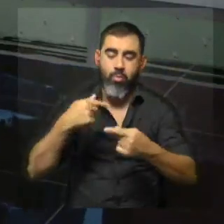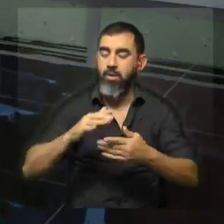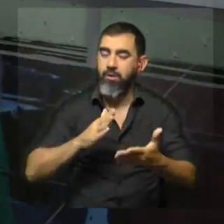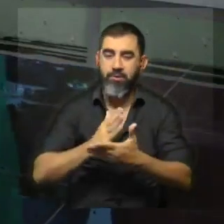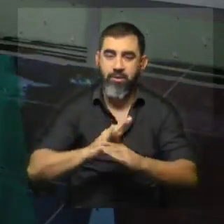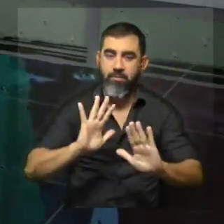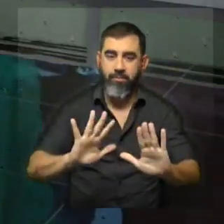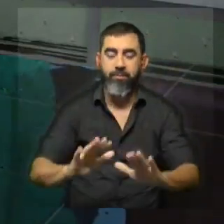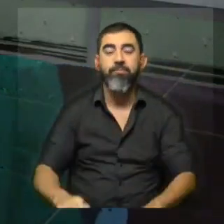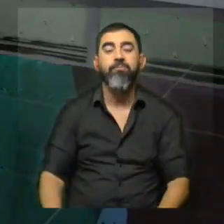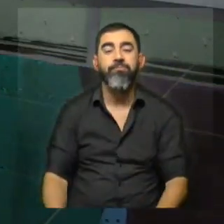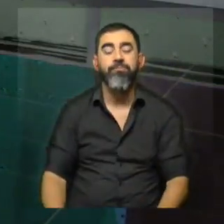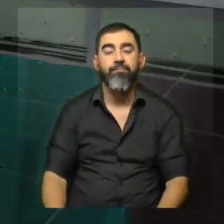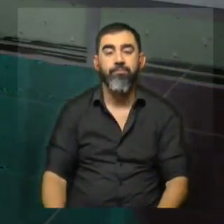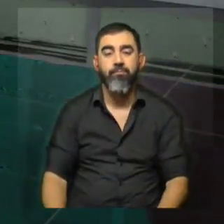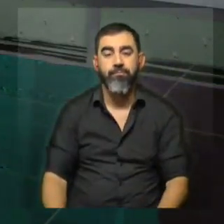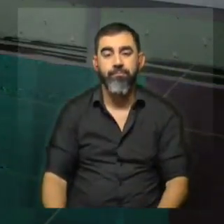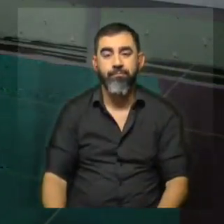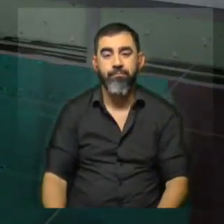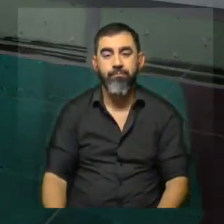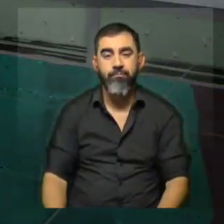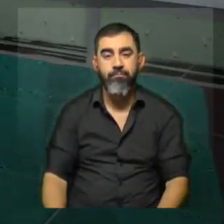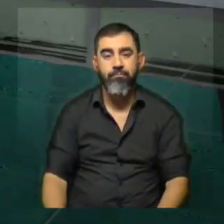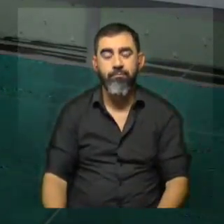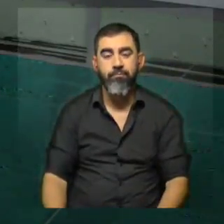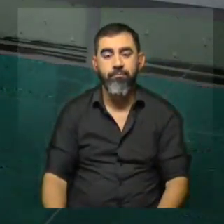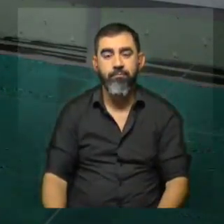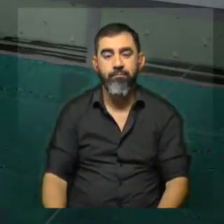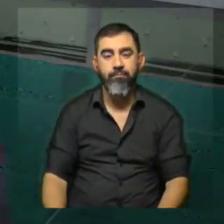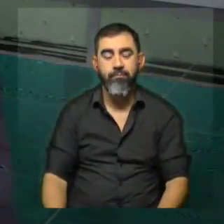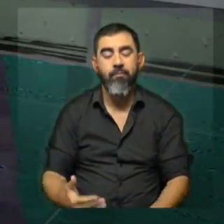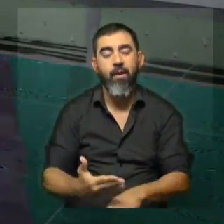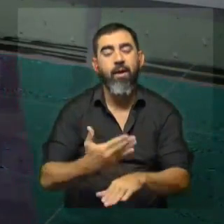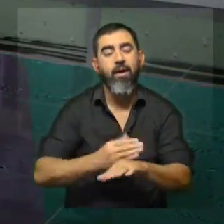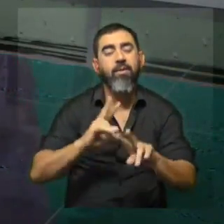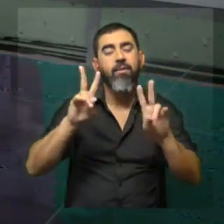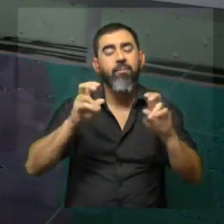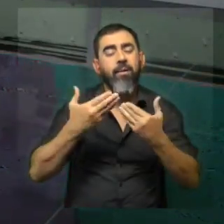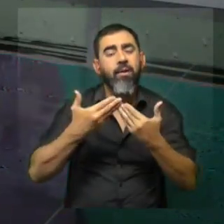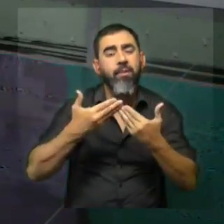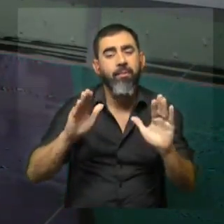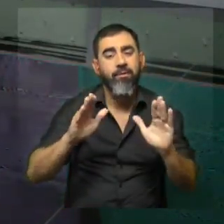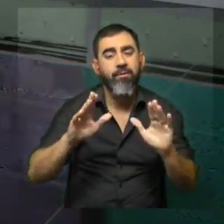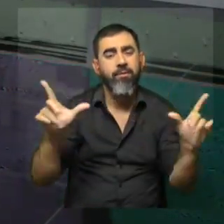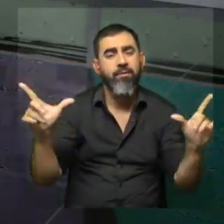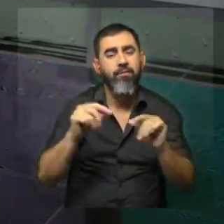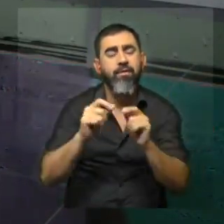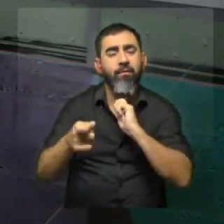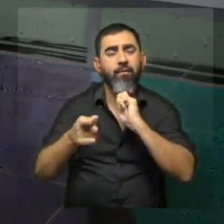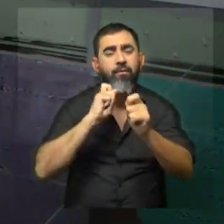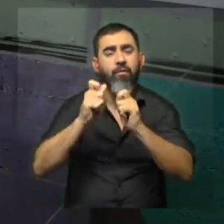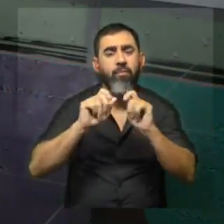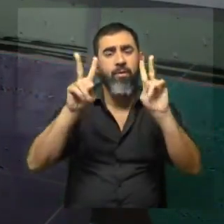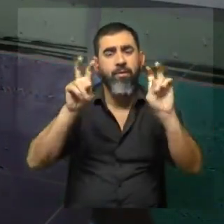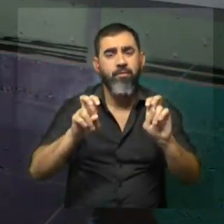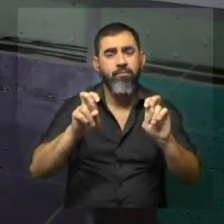estuvo siempre. Pará, hay noticias de España, pero a los temas del día, sí. Me quiero meter en algo que con lo que cerramos MBD,